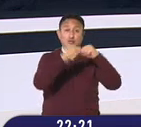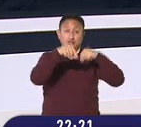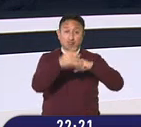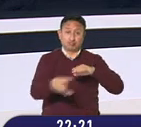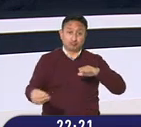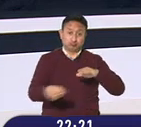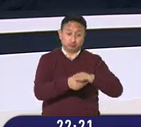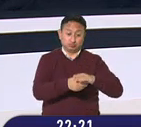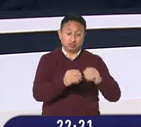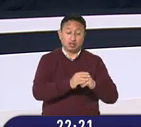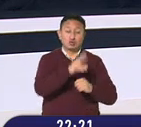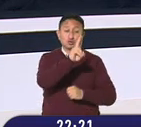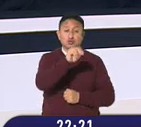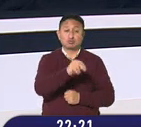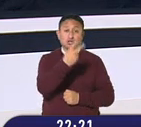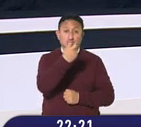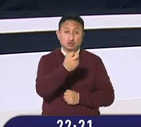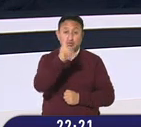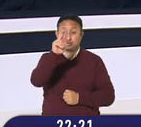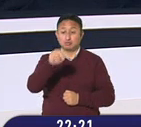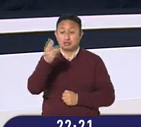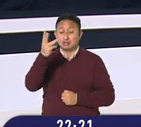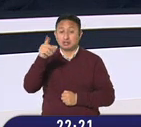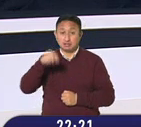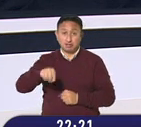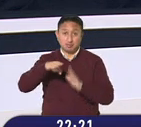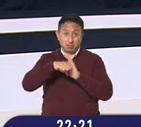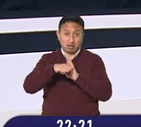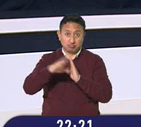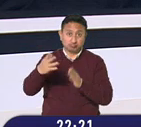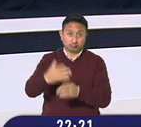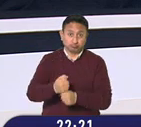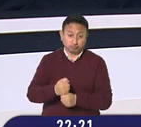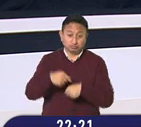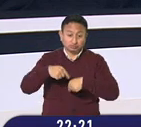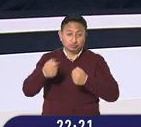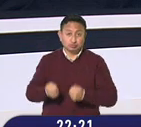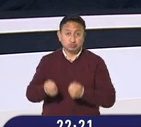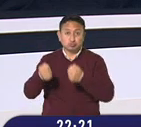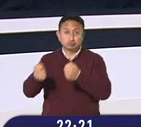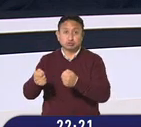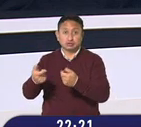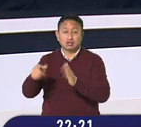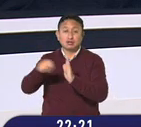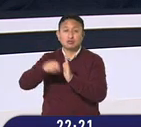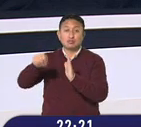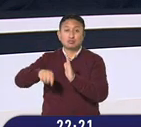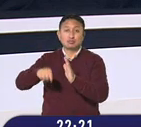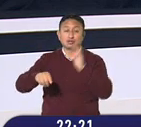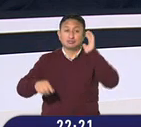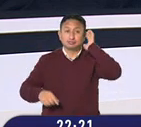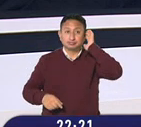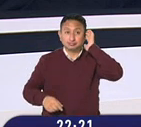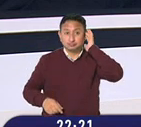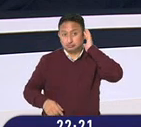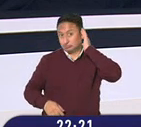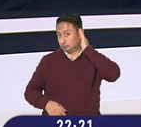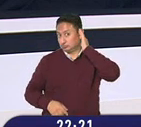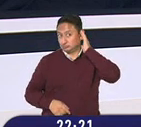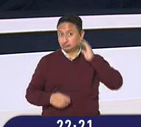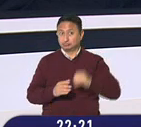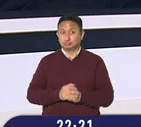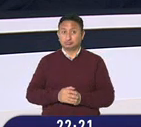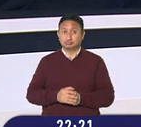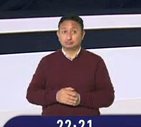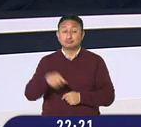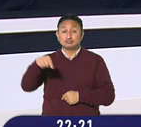Sobornos 2012-2016 fueron embargadas y entregadas a la Procuraduría General del Estado.